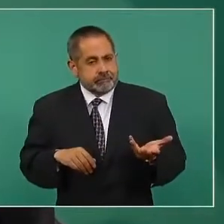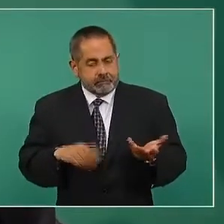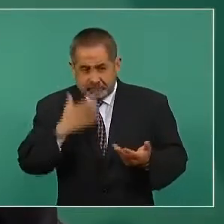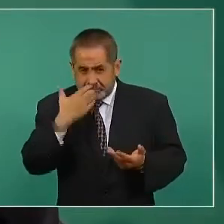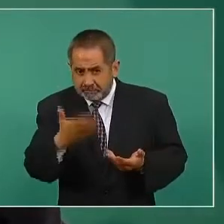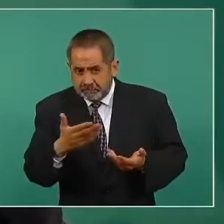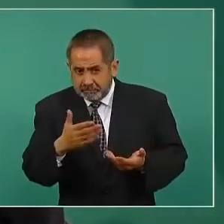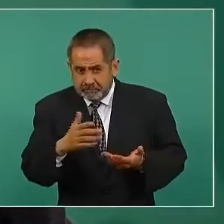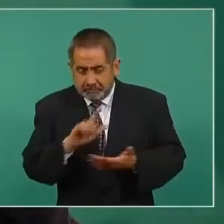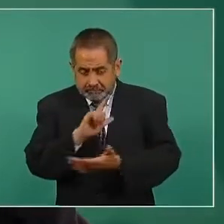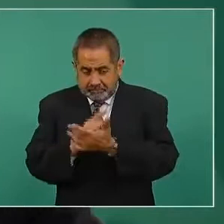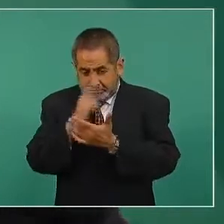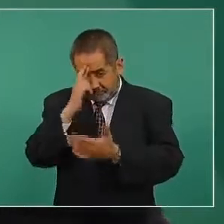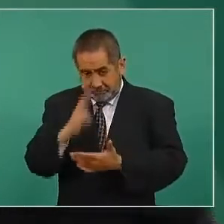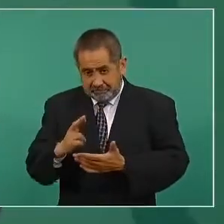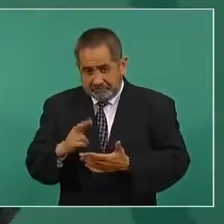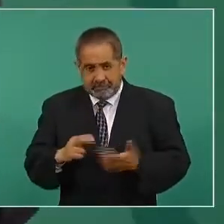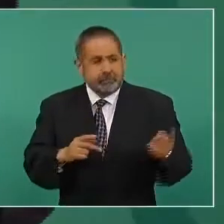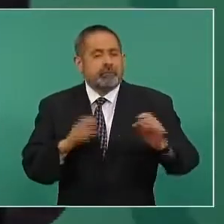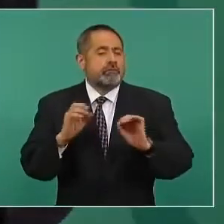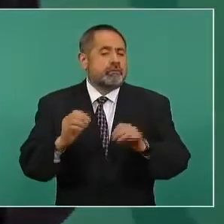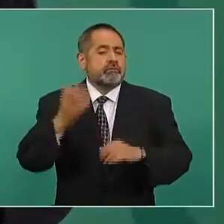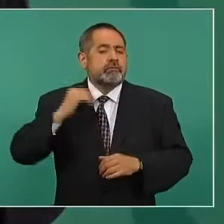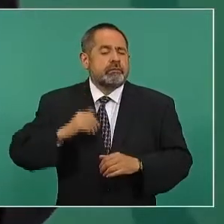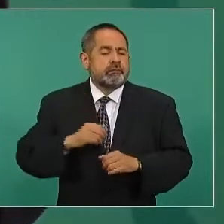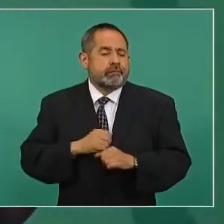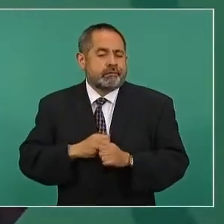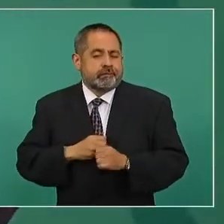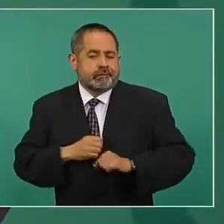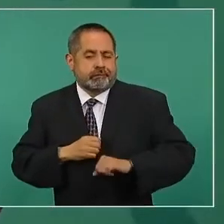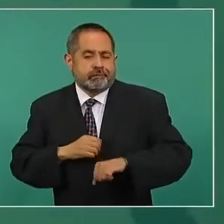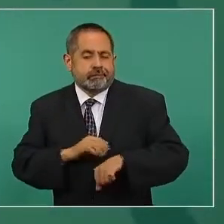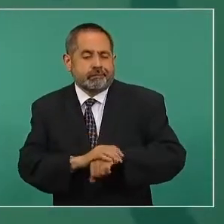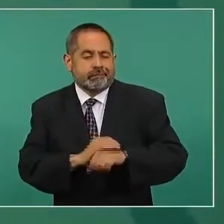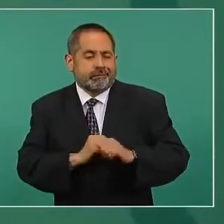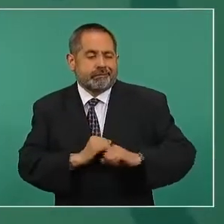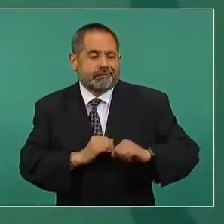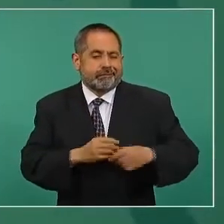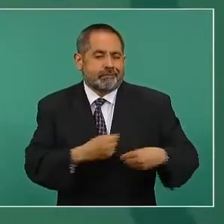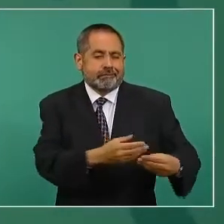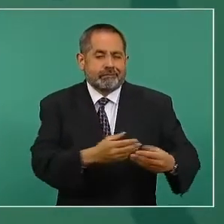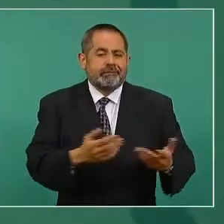legal o fue tráfico de influencia?